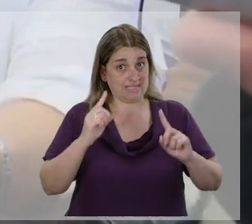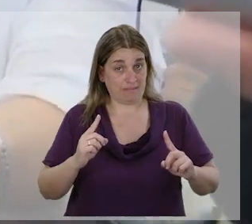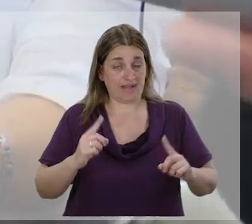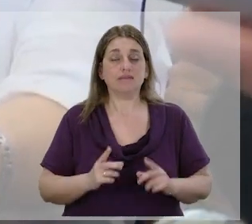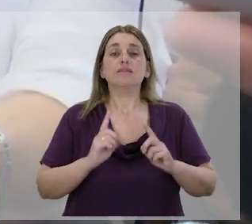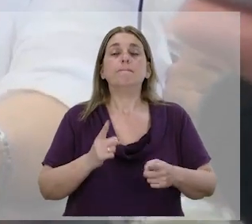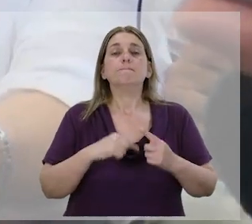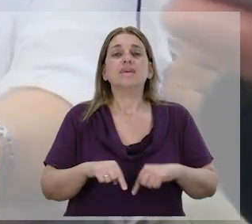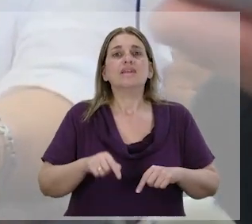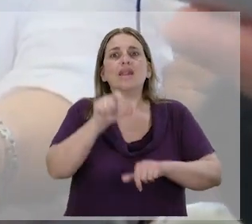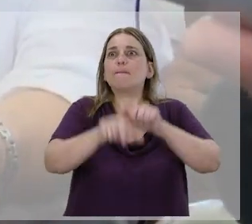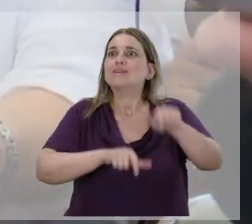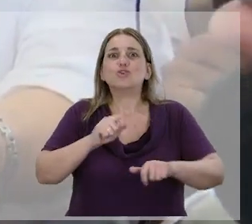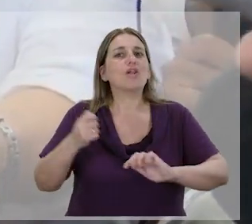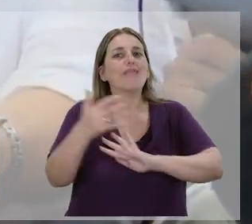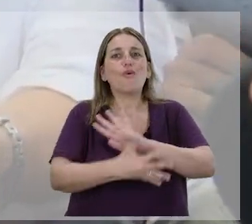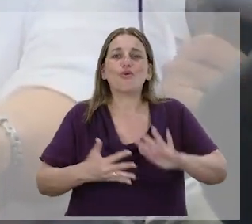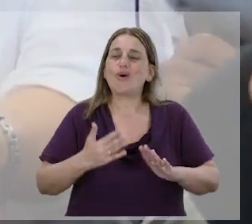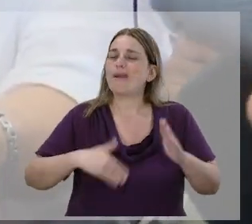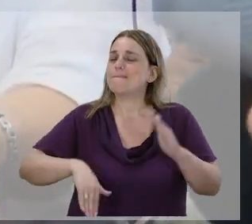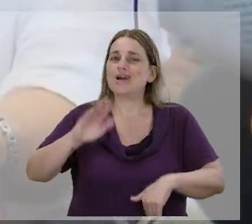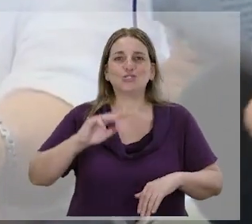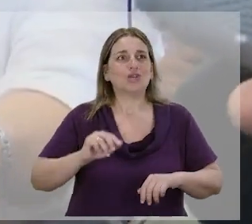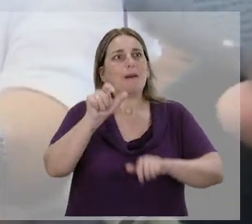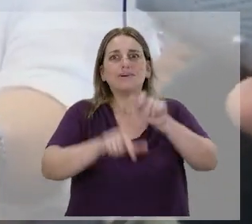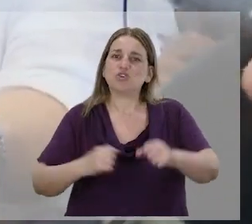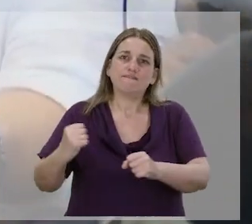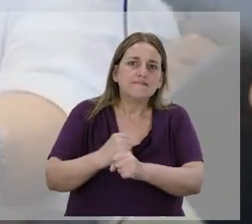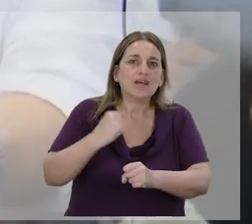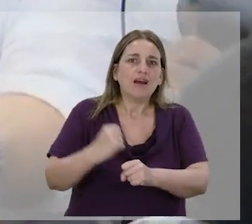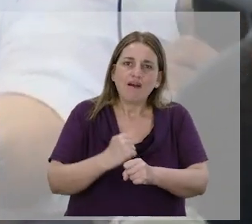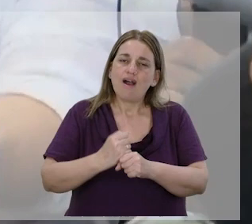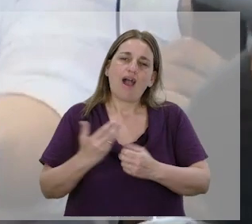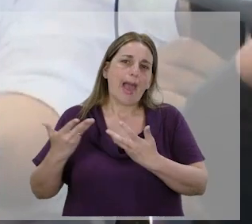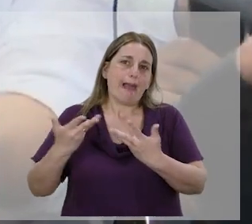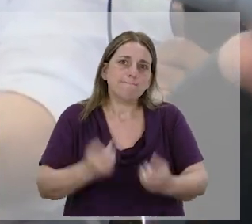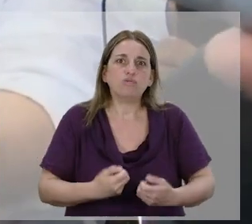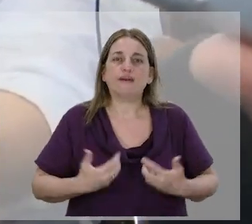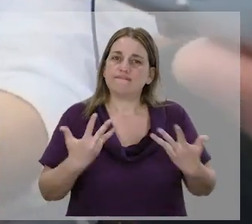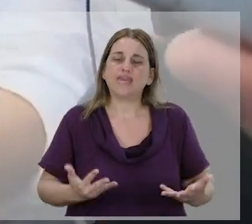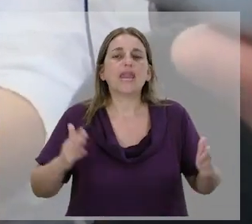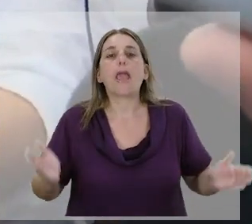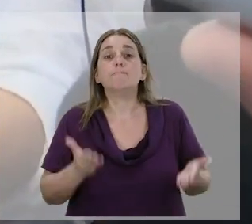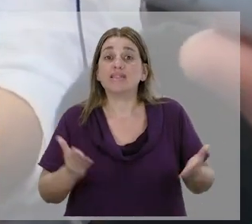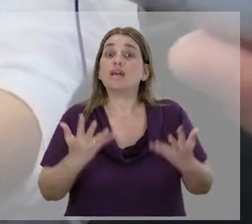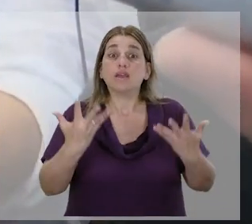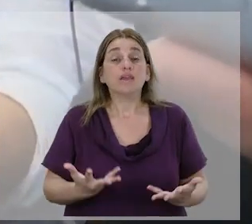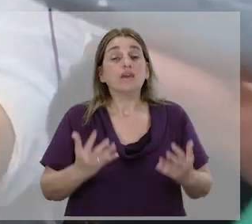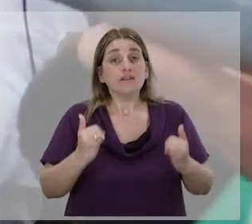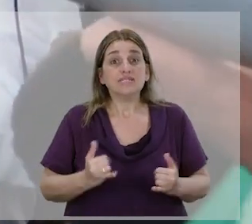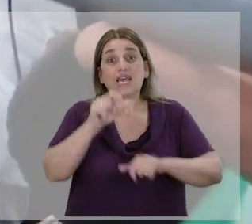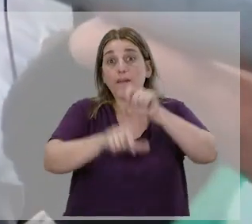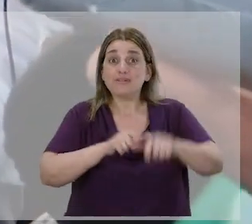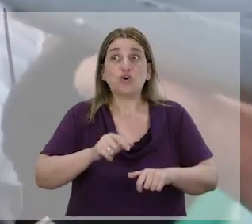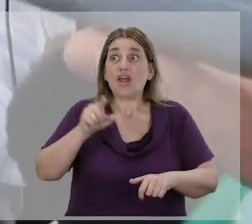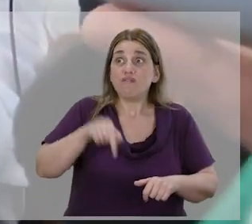o principalmente, la gente de nuestro país, que mayoritariamente es laburante, que empuja el carro, que quiere emprender